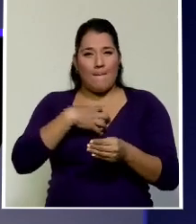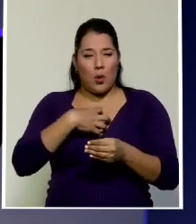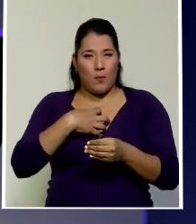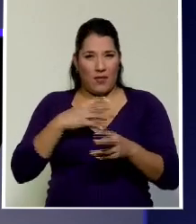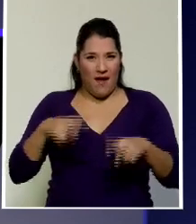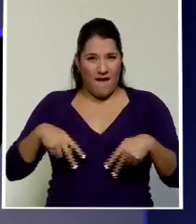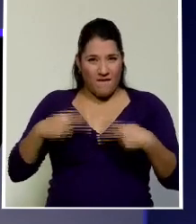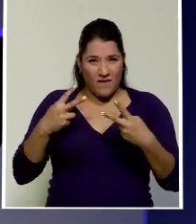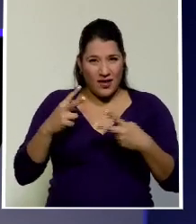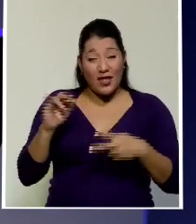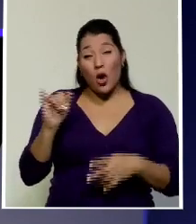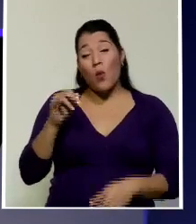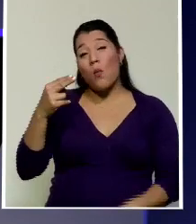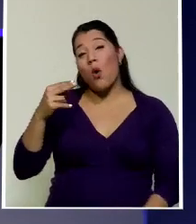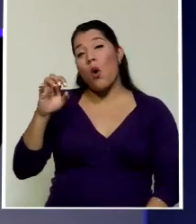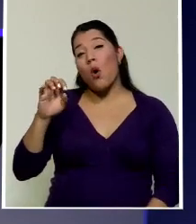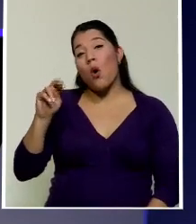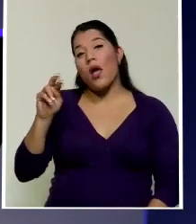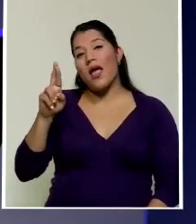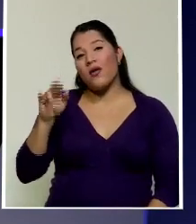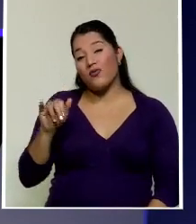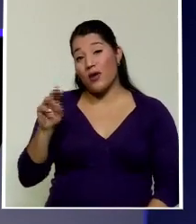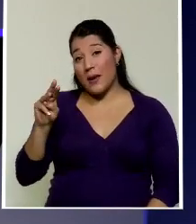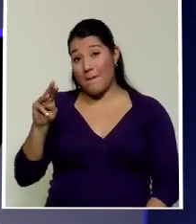que escribía prácticamente un diario.